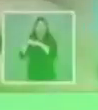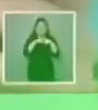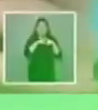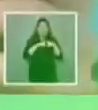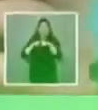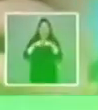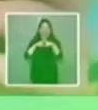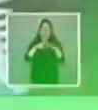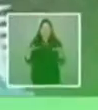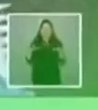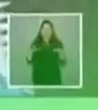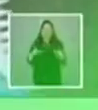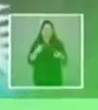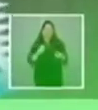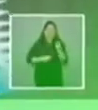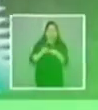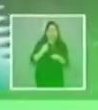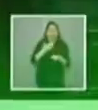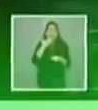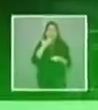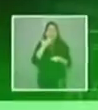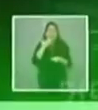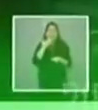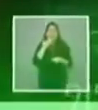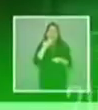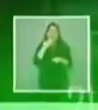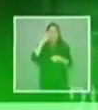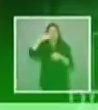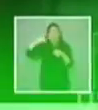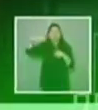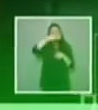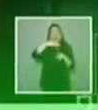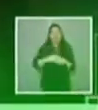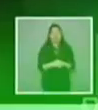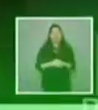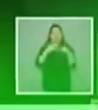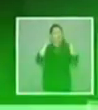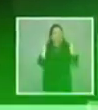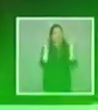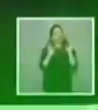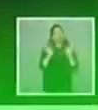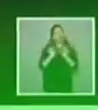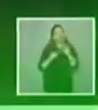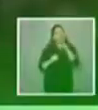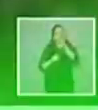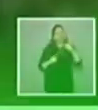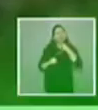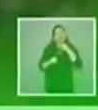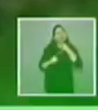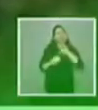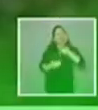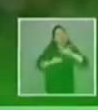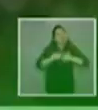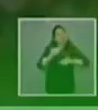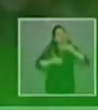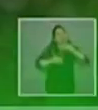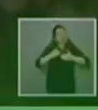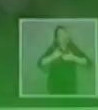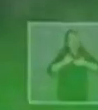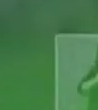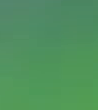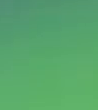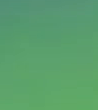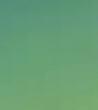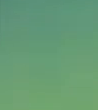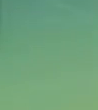Velastino. ¿Cuáles son, aparte de ir expandiendo este negocio, que es lo que ya nos contaste, ir a Punta Arenas, llegar a Guayaquil, cuáles son